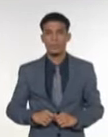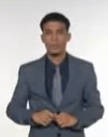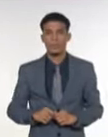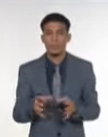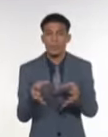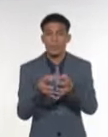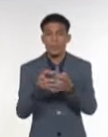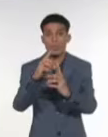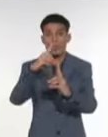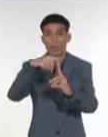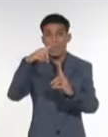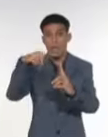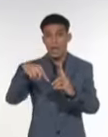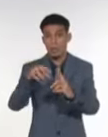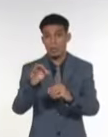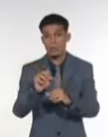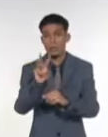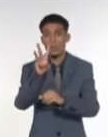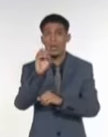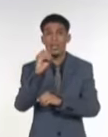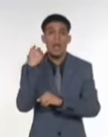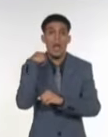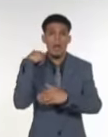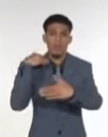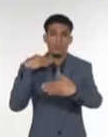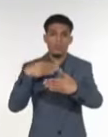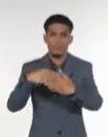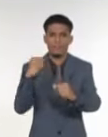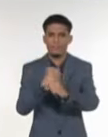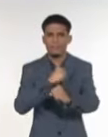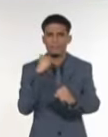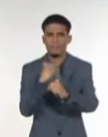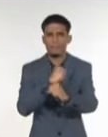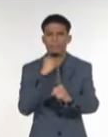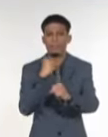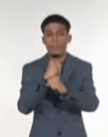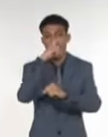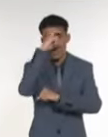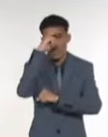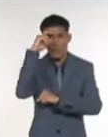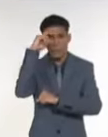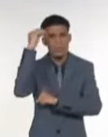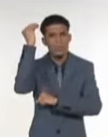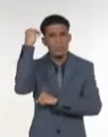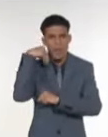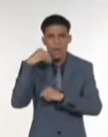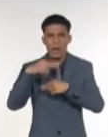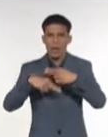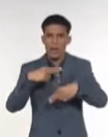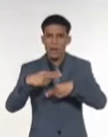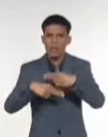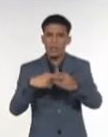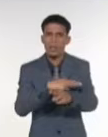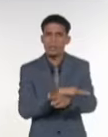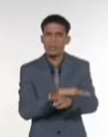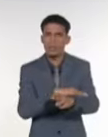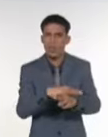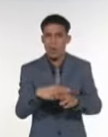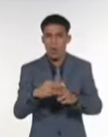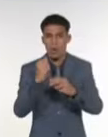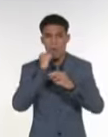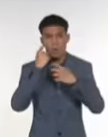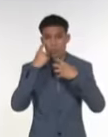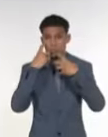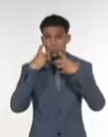de teatro Garabato, durante los 30 años que lleva en la escena espirituana, ha sabido trazar una trayectoria notable que lo ha